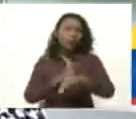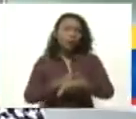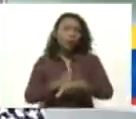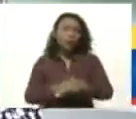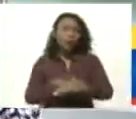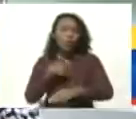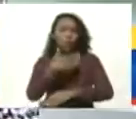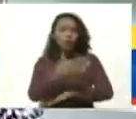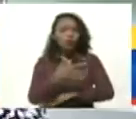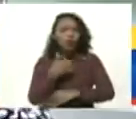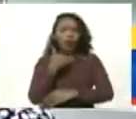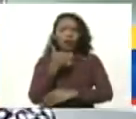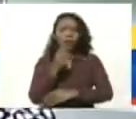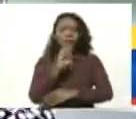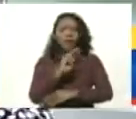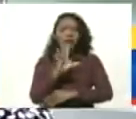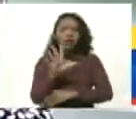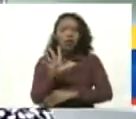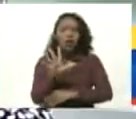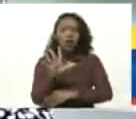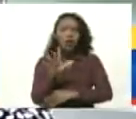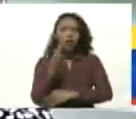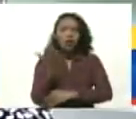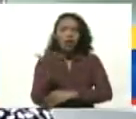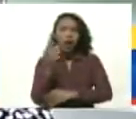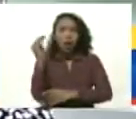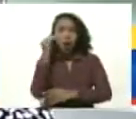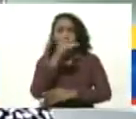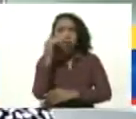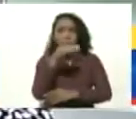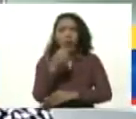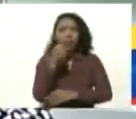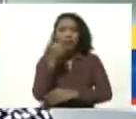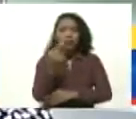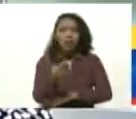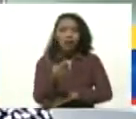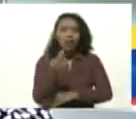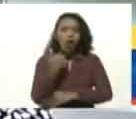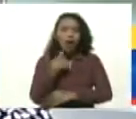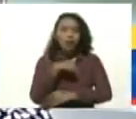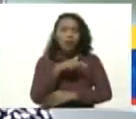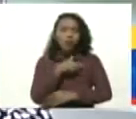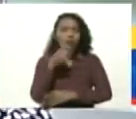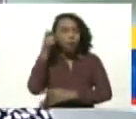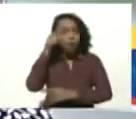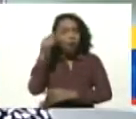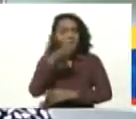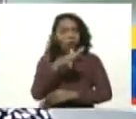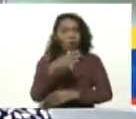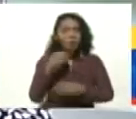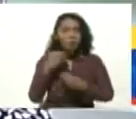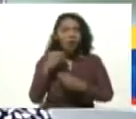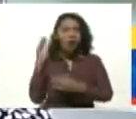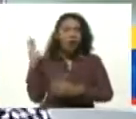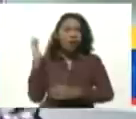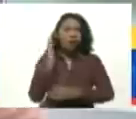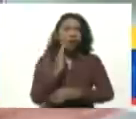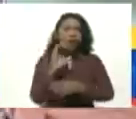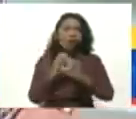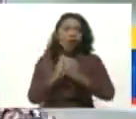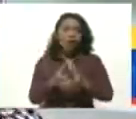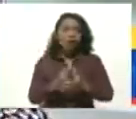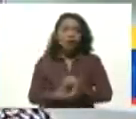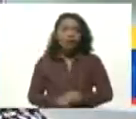cuando estamos el 25 de octubre, diciéndole a nuestra población para el regreso a